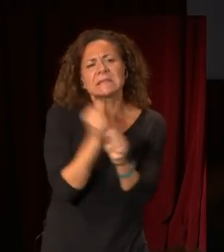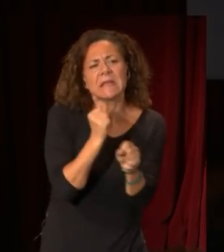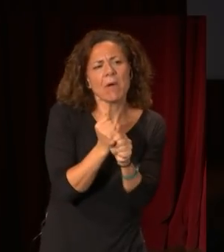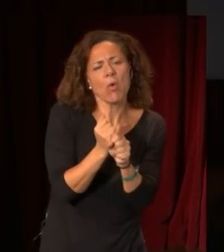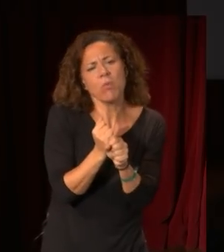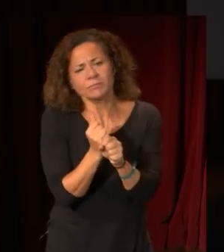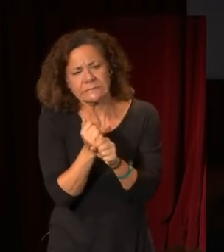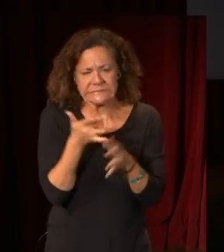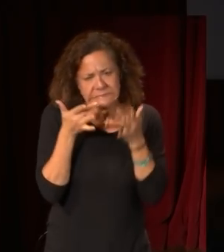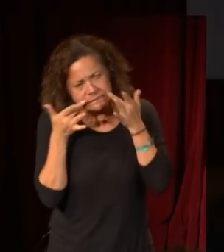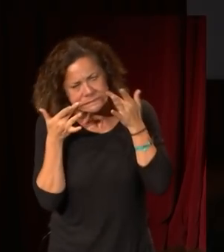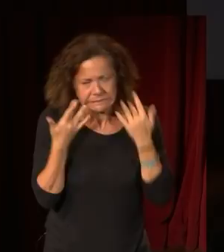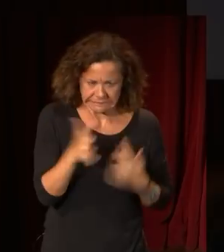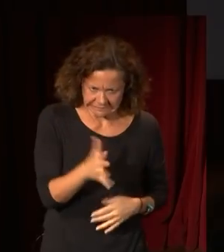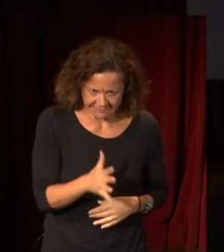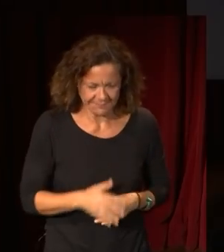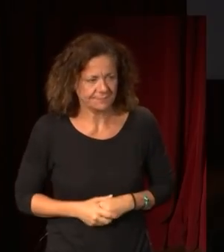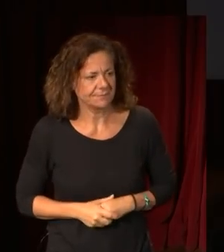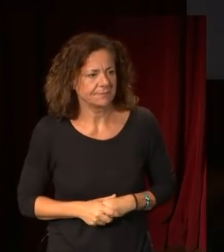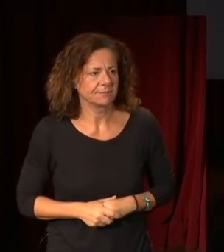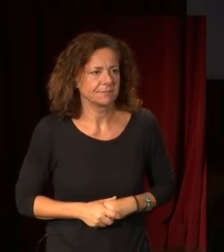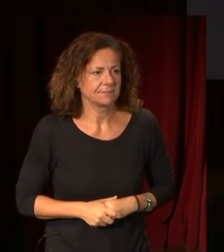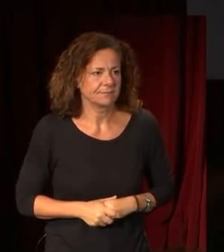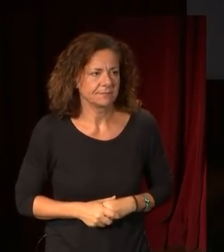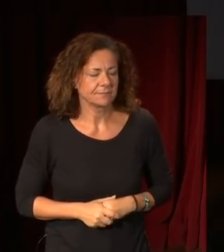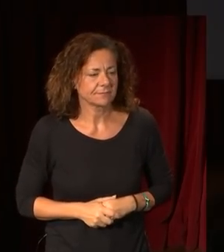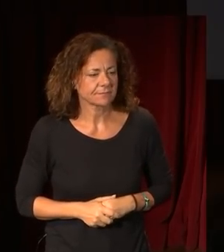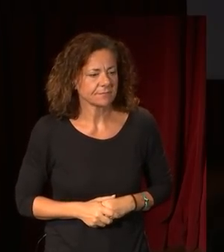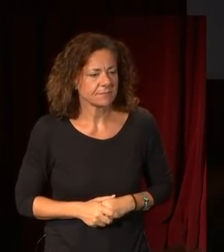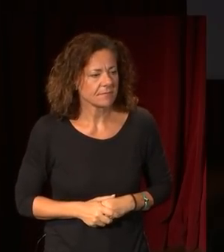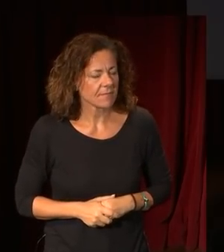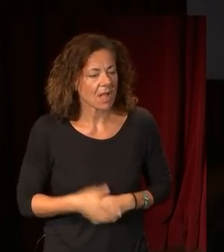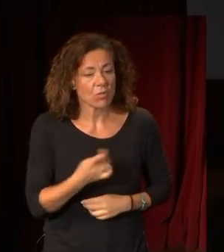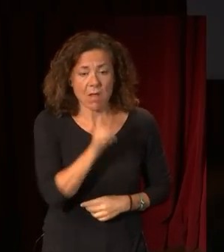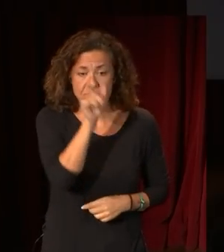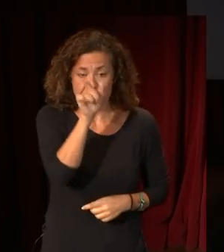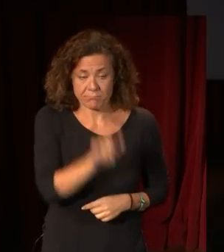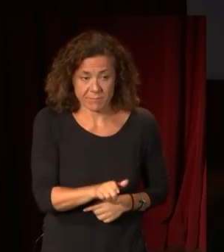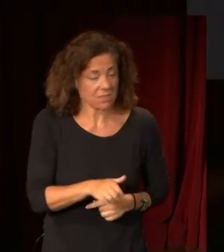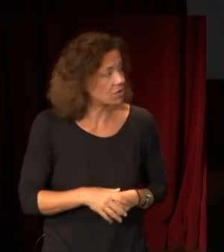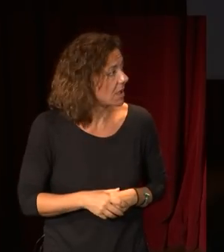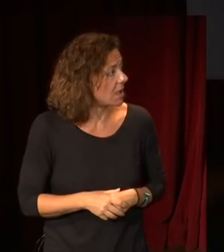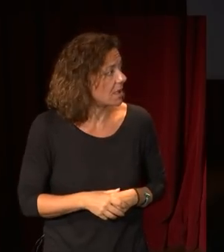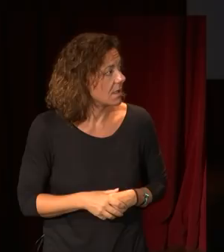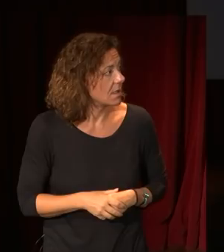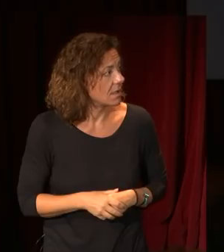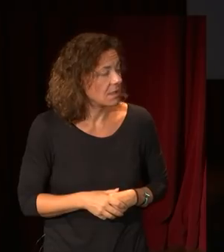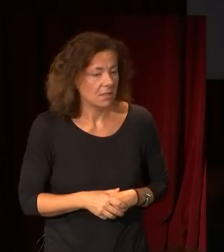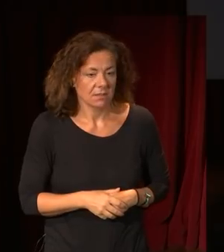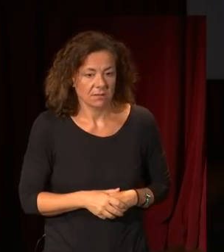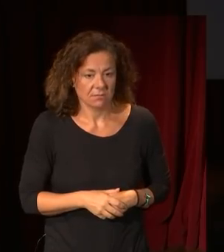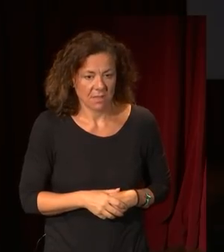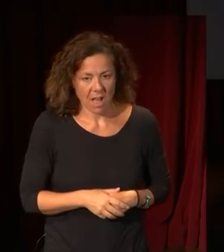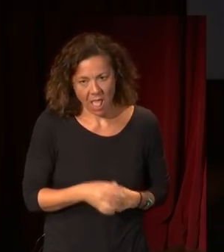poco poco morales en todo caso un personaje que más que ningún otro requería